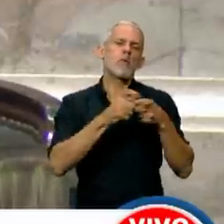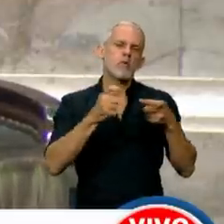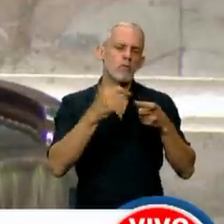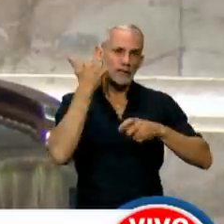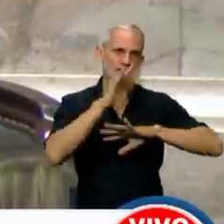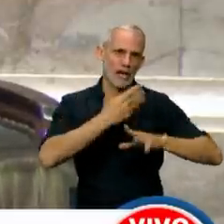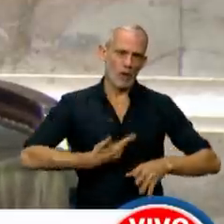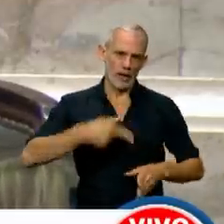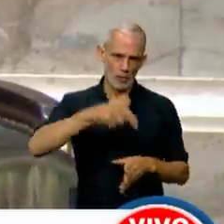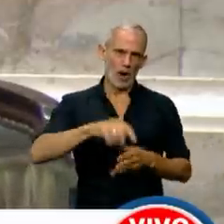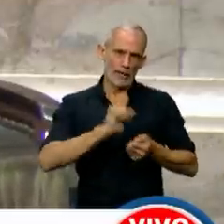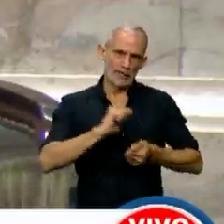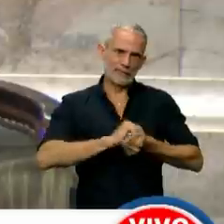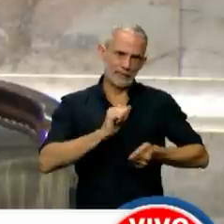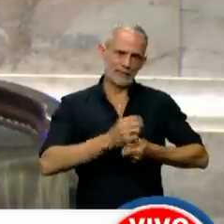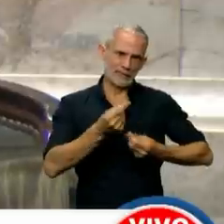está haciendo el gobierno